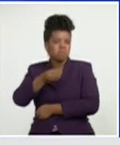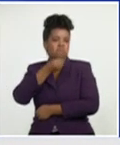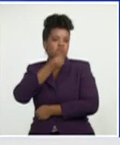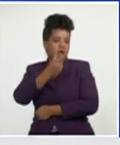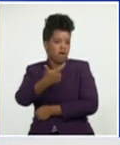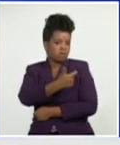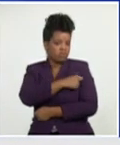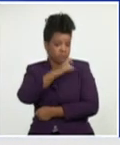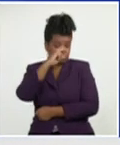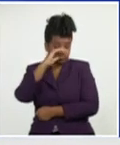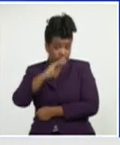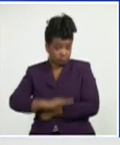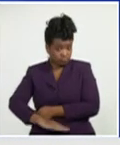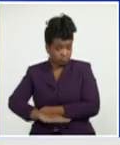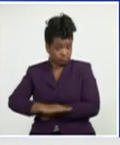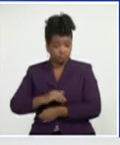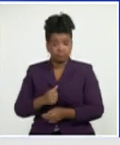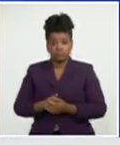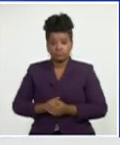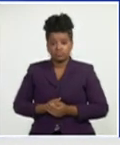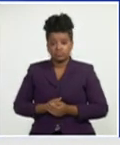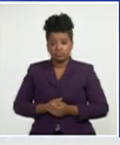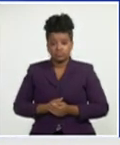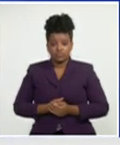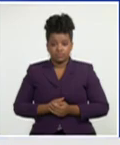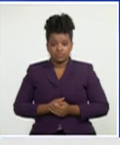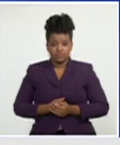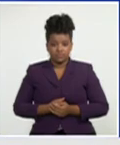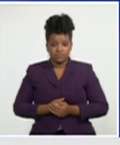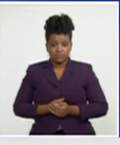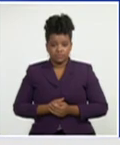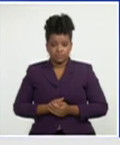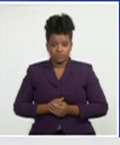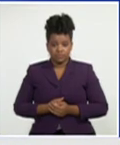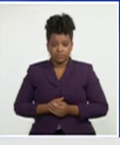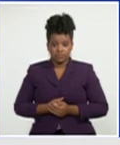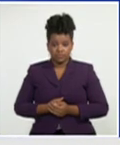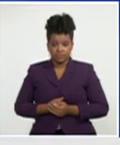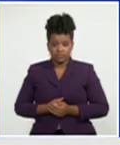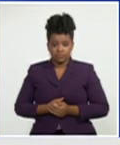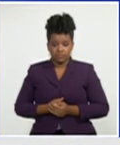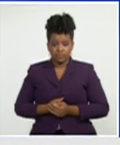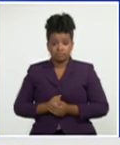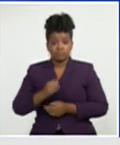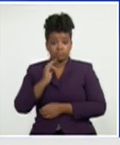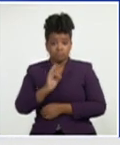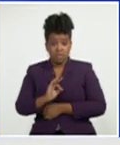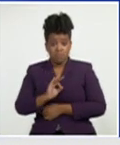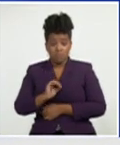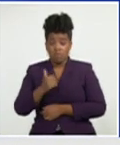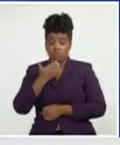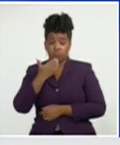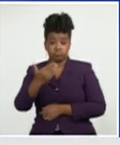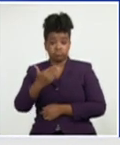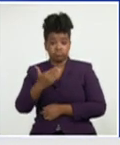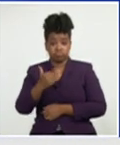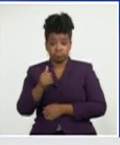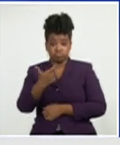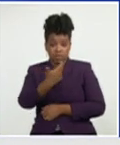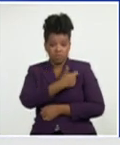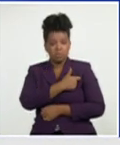nacional regulatoria, y nos llevamos esa formulación a niños. O sea, vamos a niños con las 2 mejores formulaciones de Soberana 2 y de Soberana